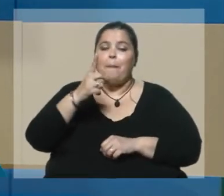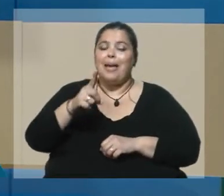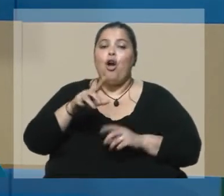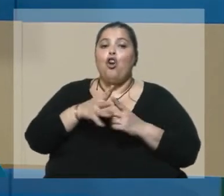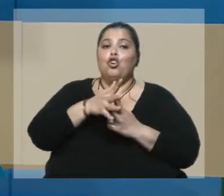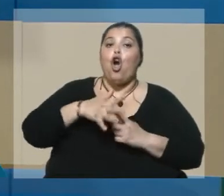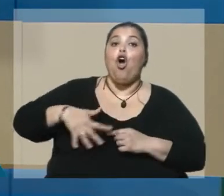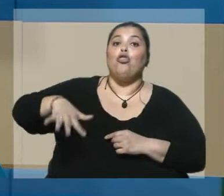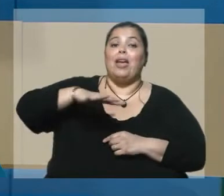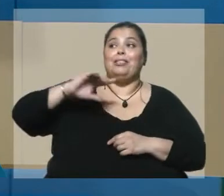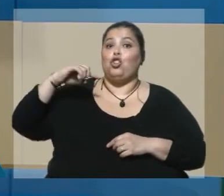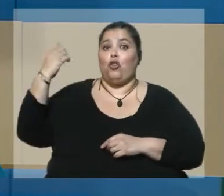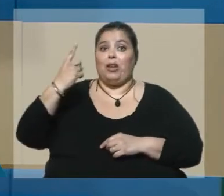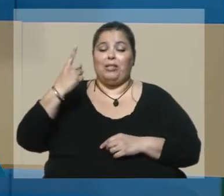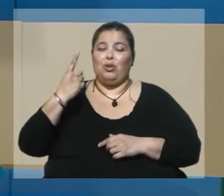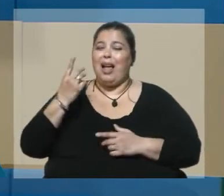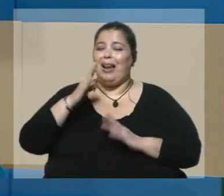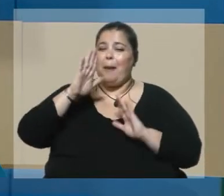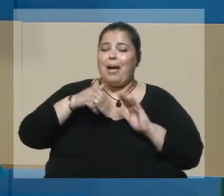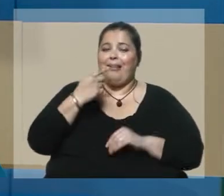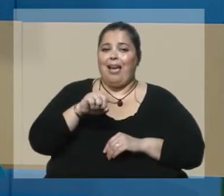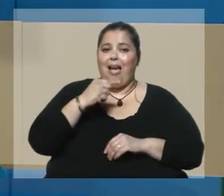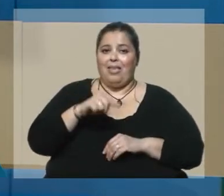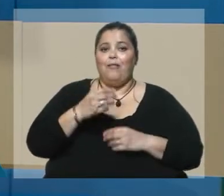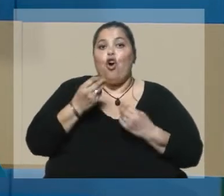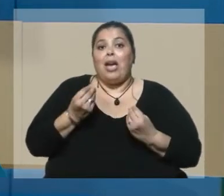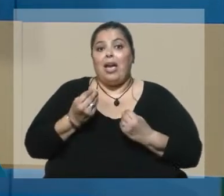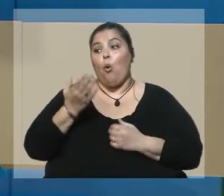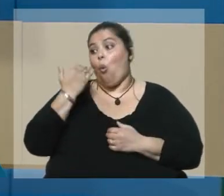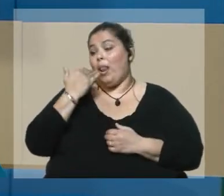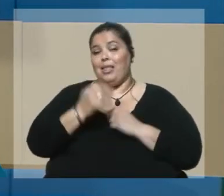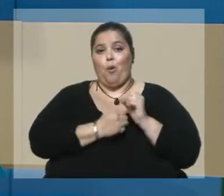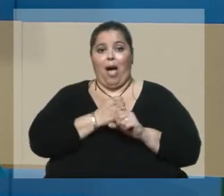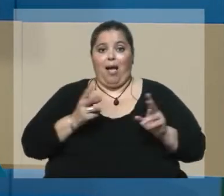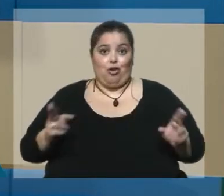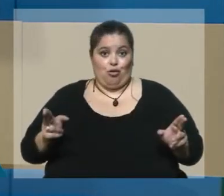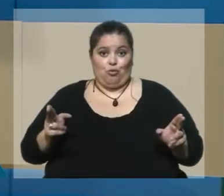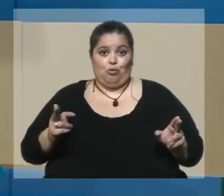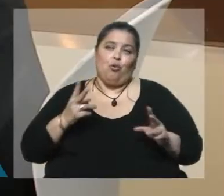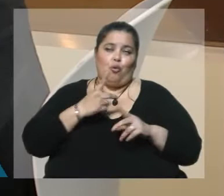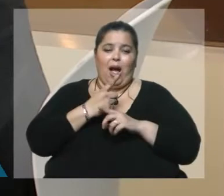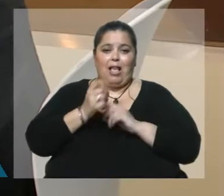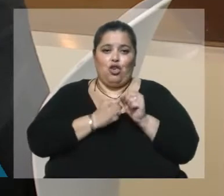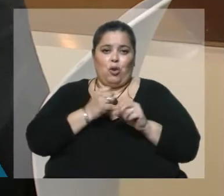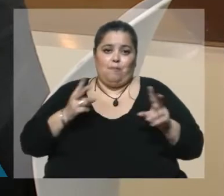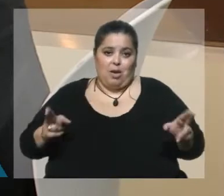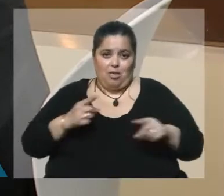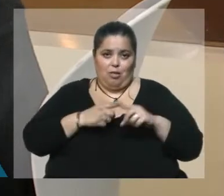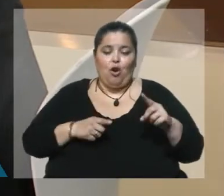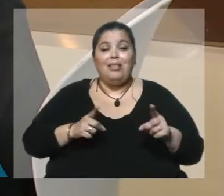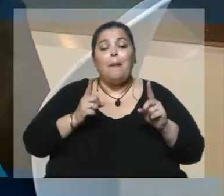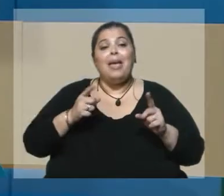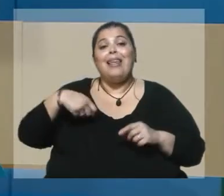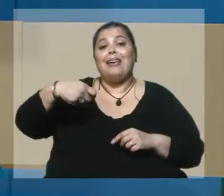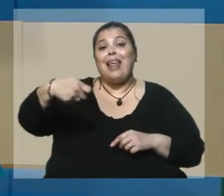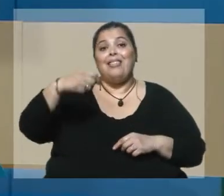bastante más desfavorable de lo que tuvimos en el último año si se quiere el último año y medio y el crédito internacional más caro además